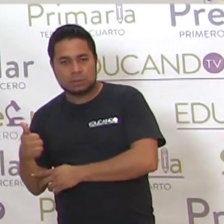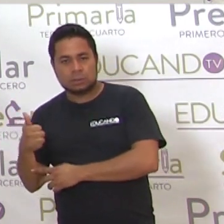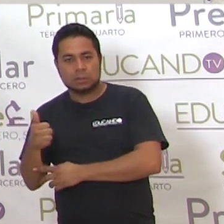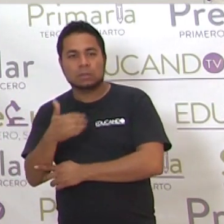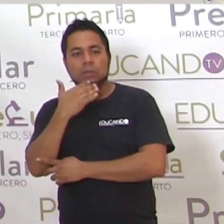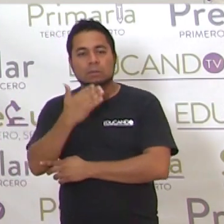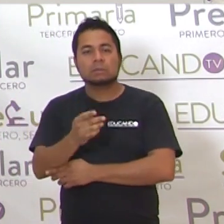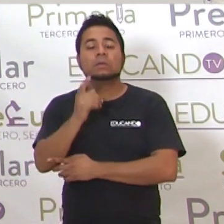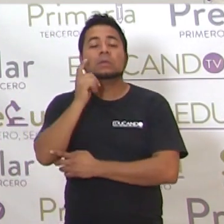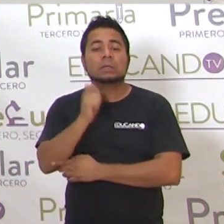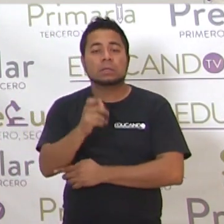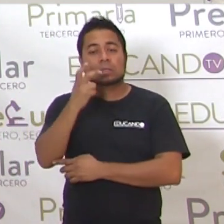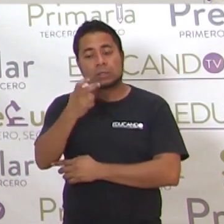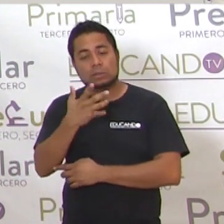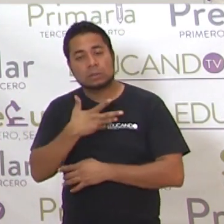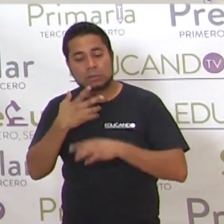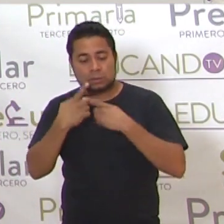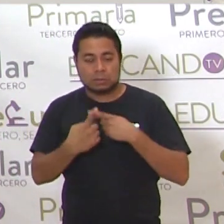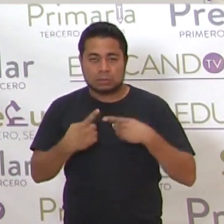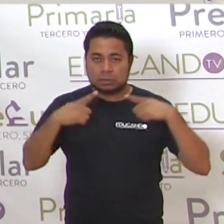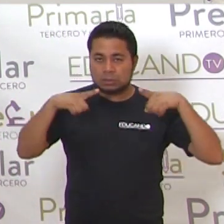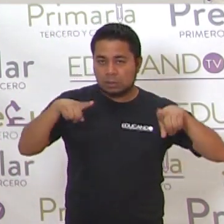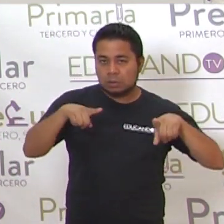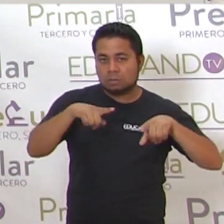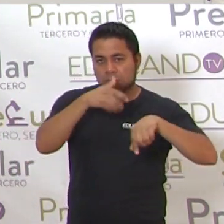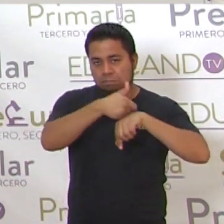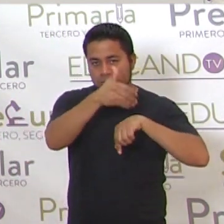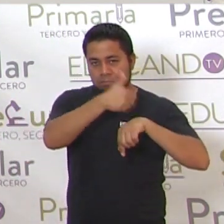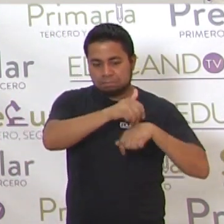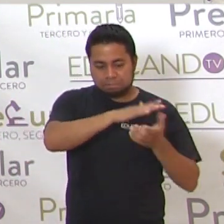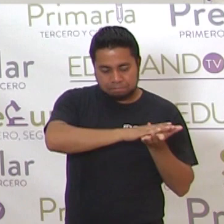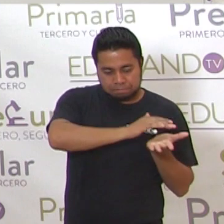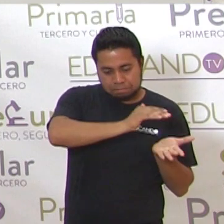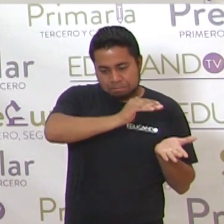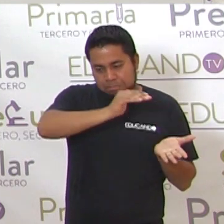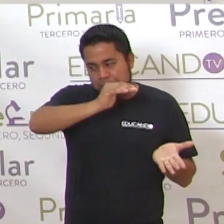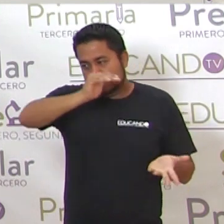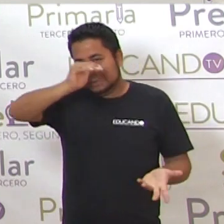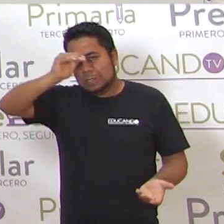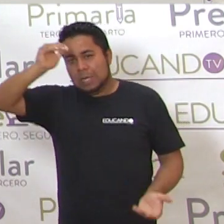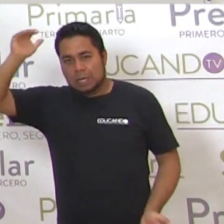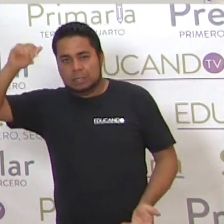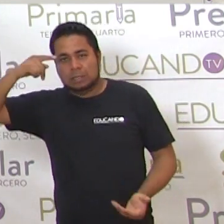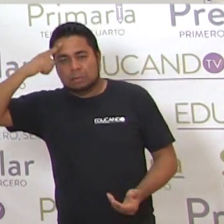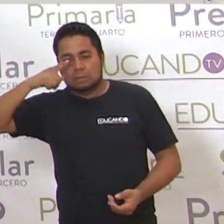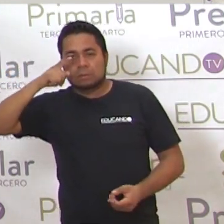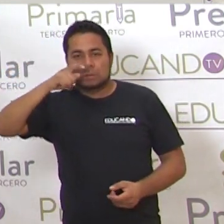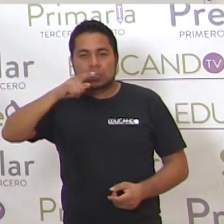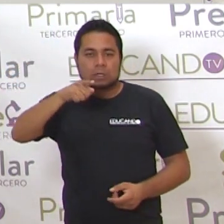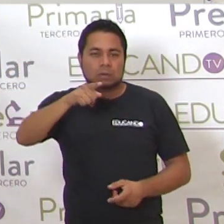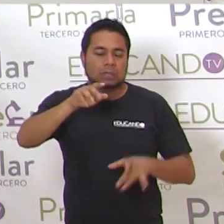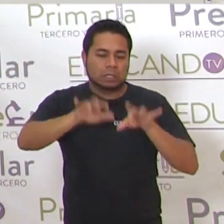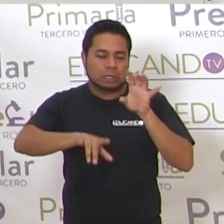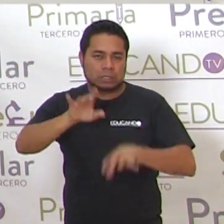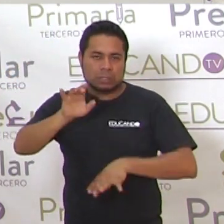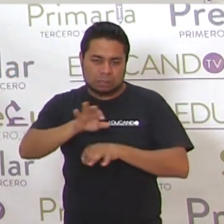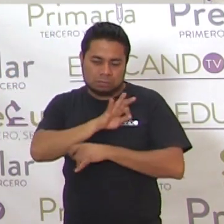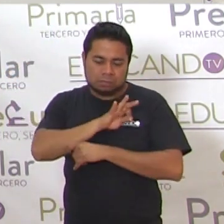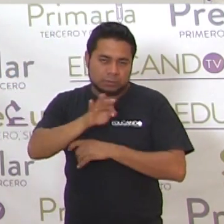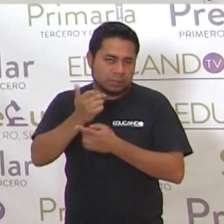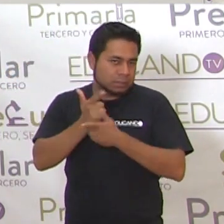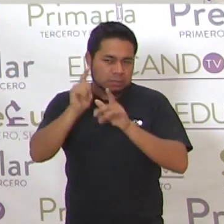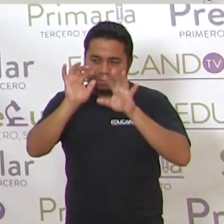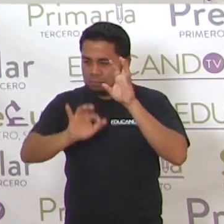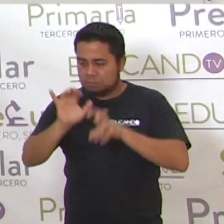que va a ser la diferente o el diferente número de fuente que vas a encontrar para poder escribir tu texto